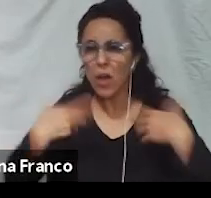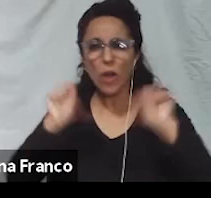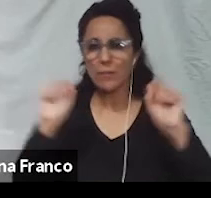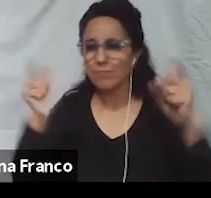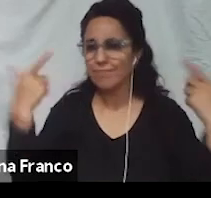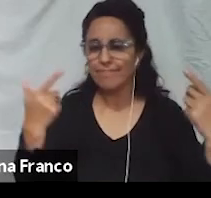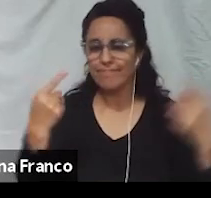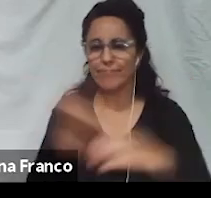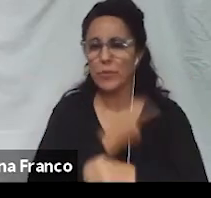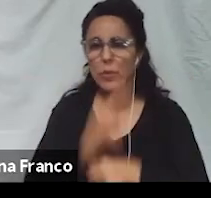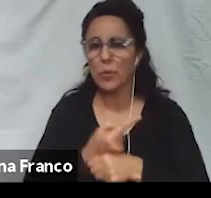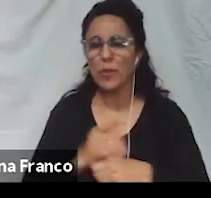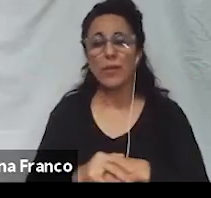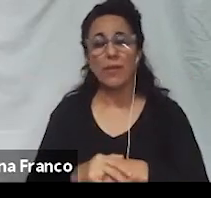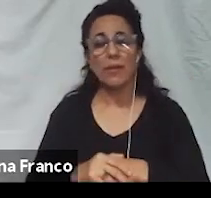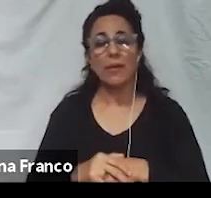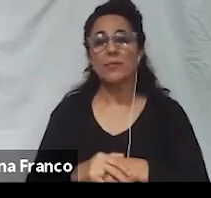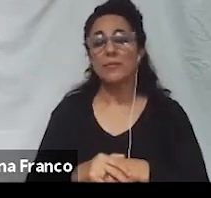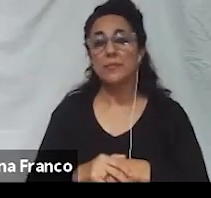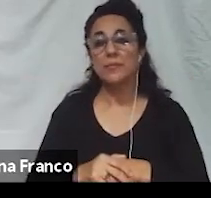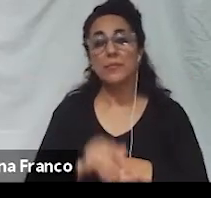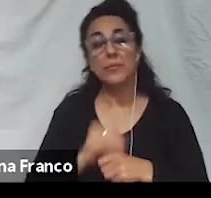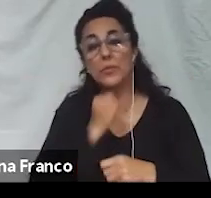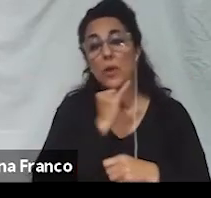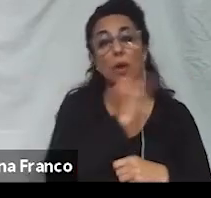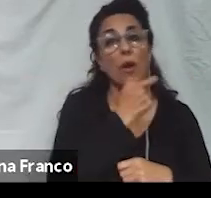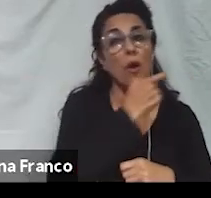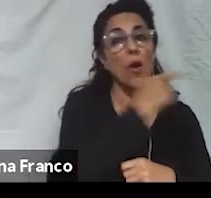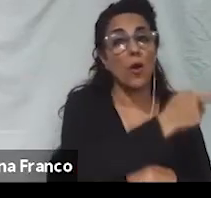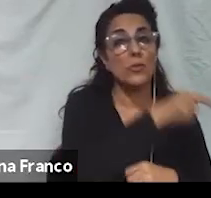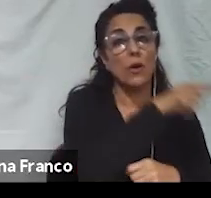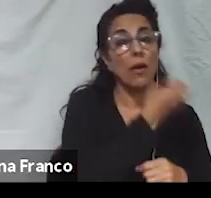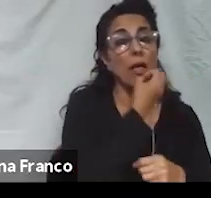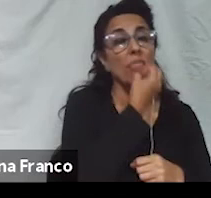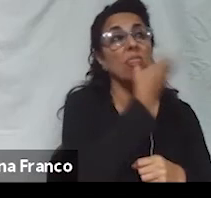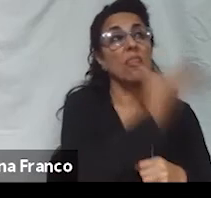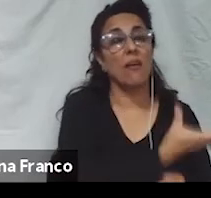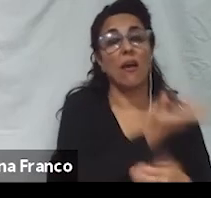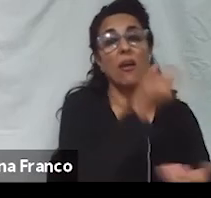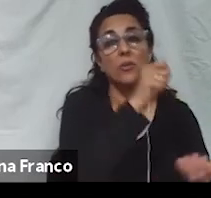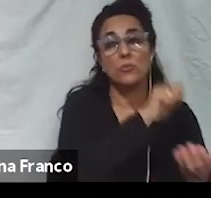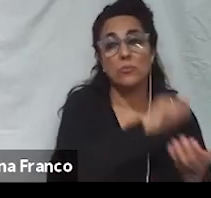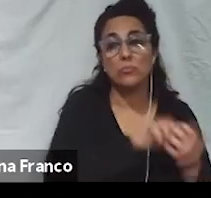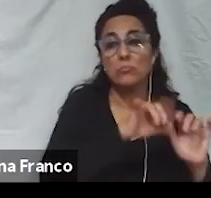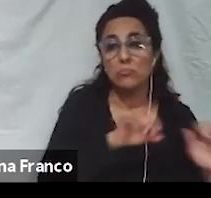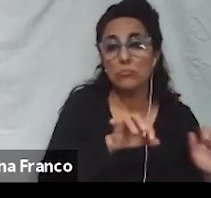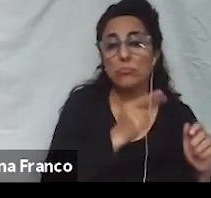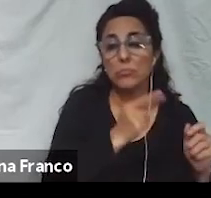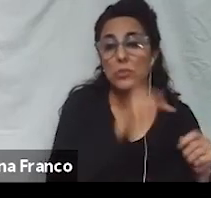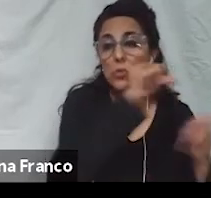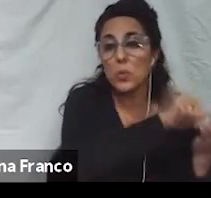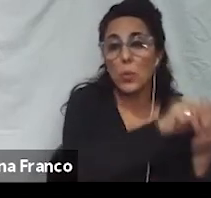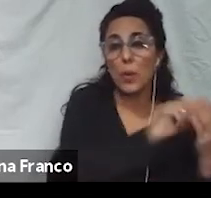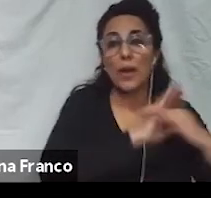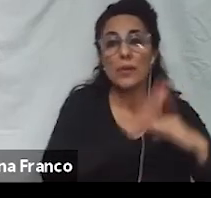podíamos encontrar el problema. Entonces, en ese caso, se le recomendó al cliente que hiciera una declaración sobre que su sitio